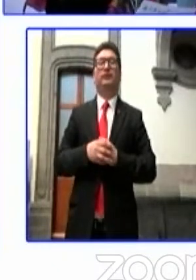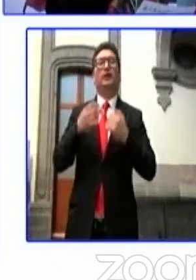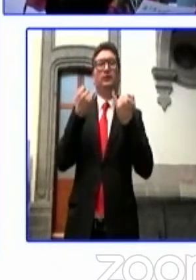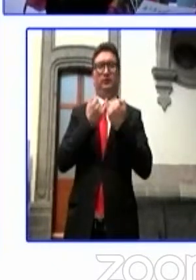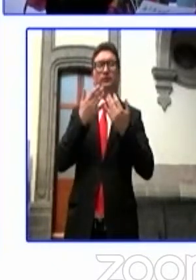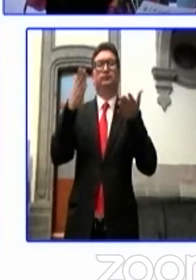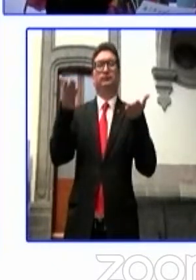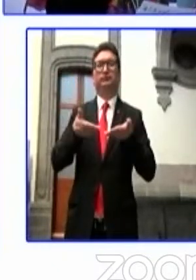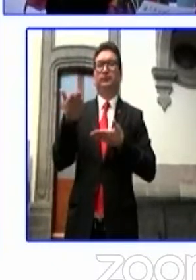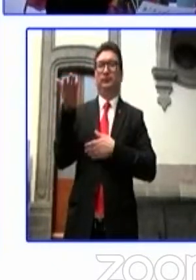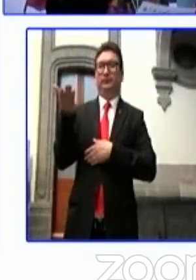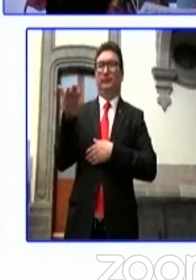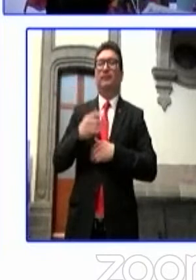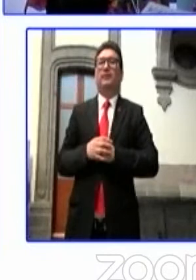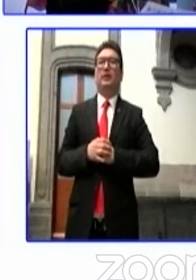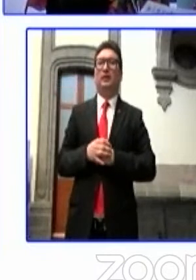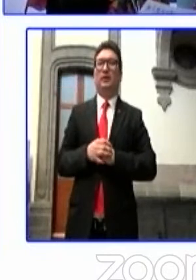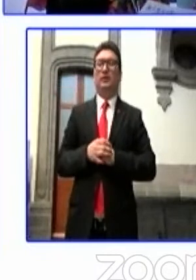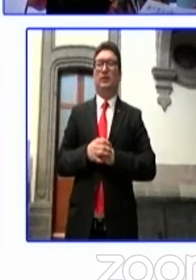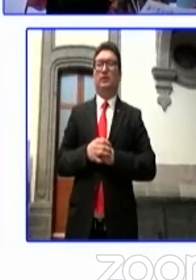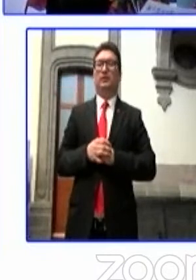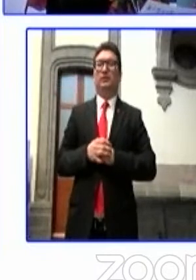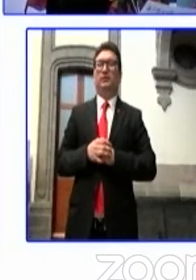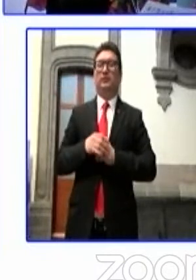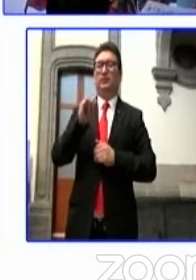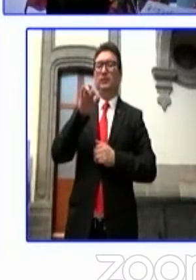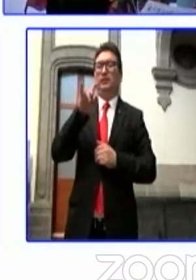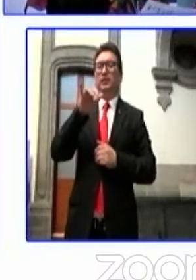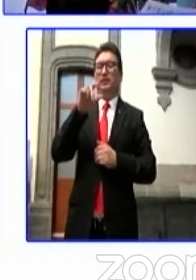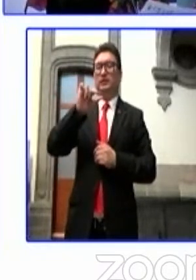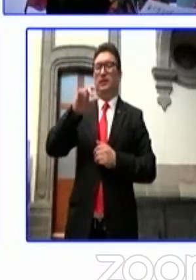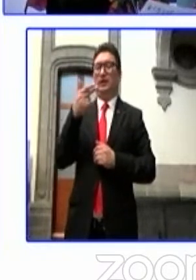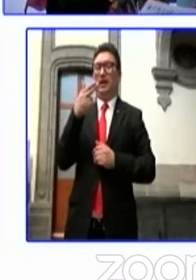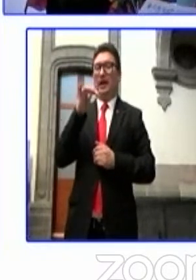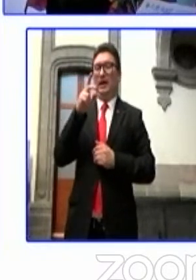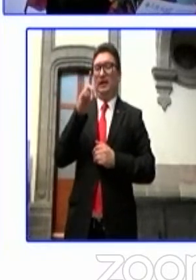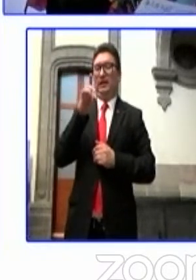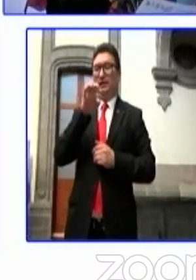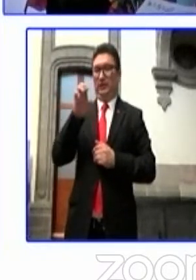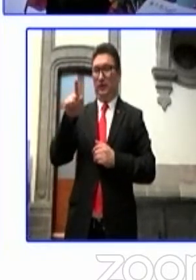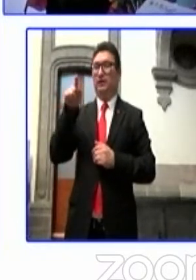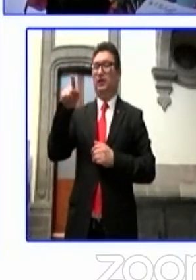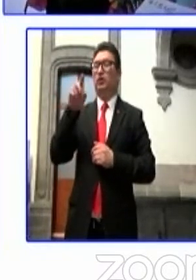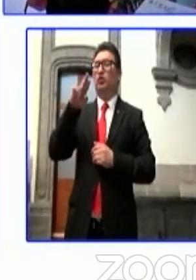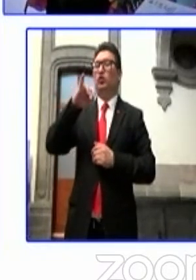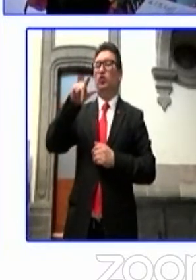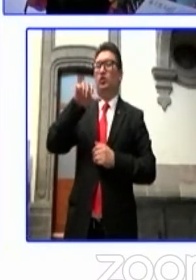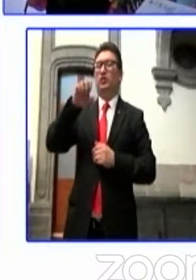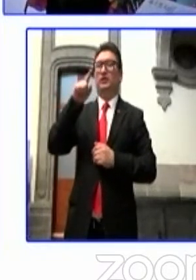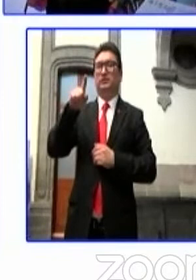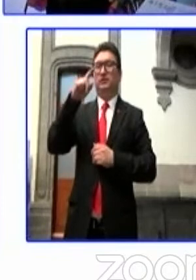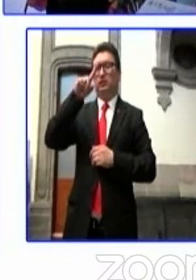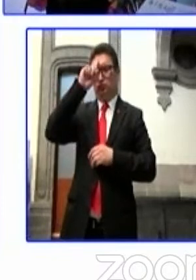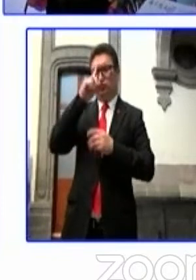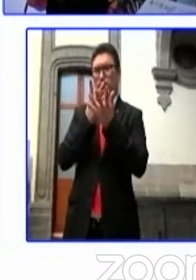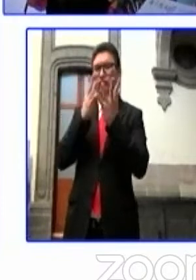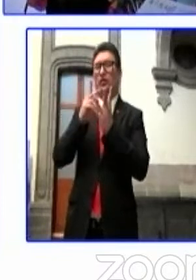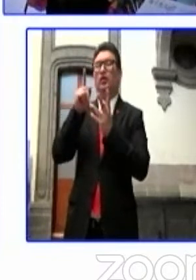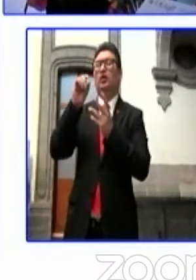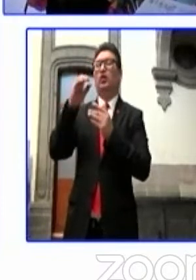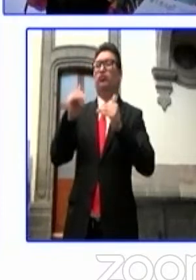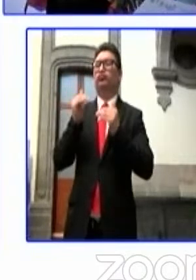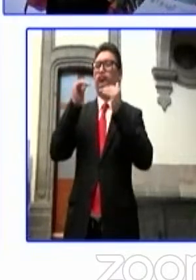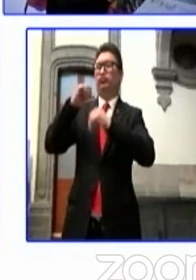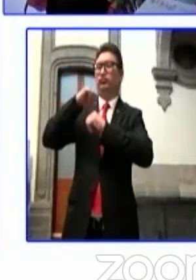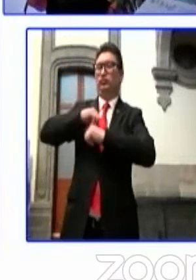presentaremos también a Iris Aide Rojas Recalde, que es asesora en género en la Oficina del Alto